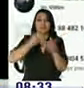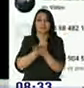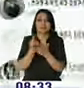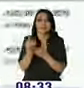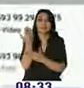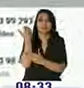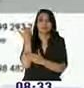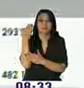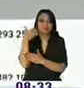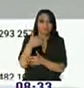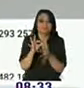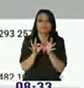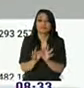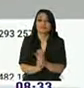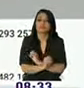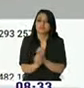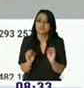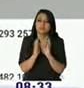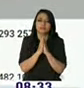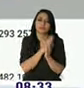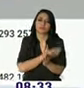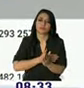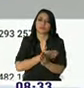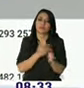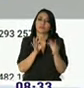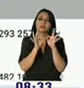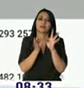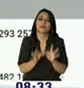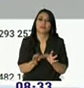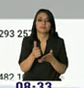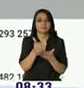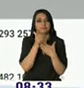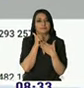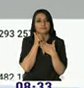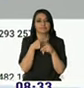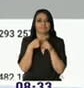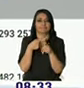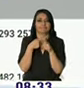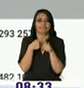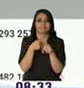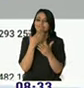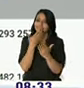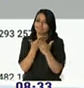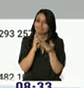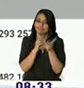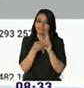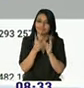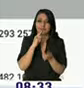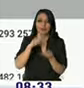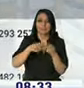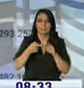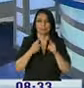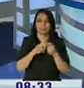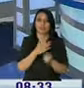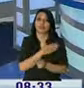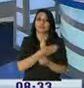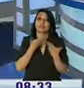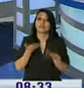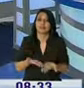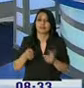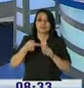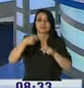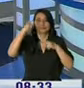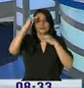anterior. Piden que por favor les ayuden urgentemente. Gracias, vecinos y amigos. Confiar en nosotros, en nuestro